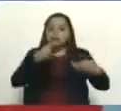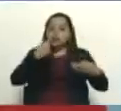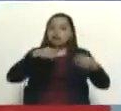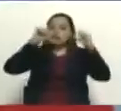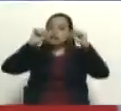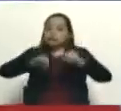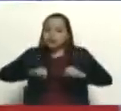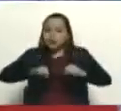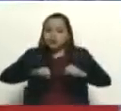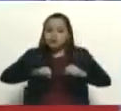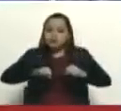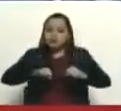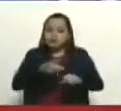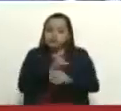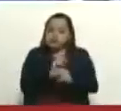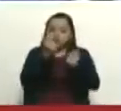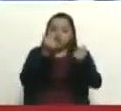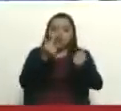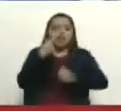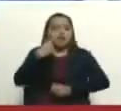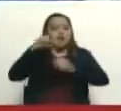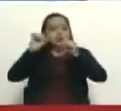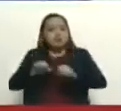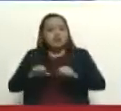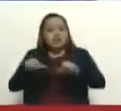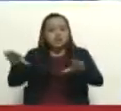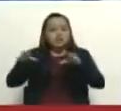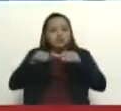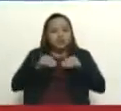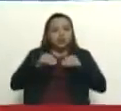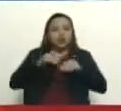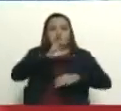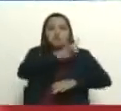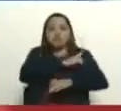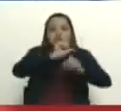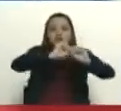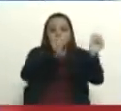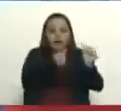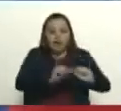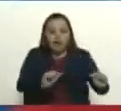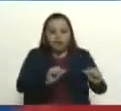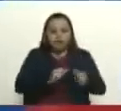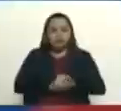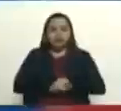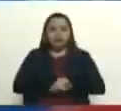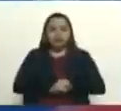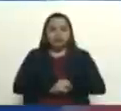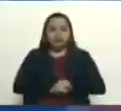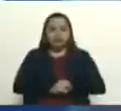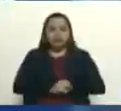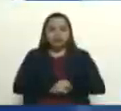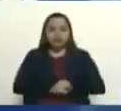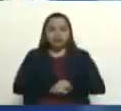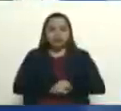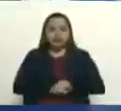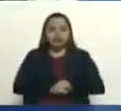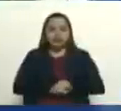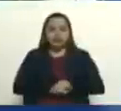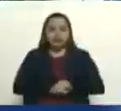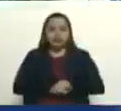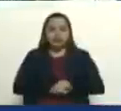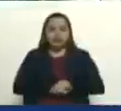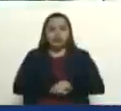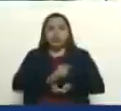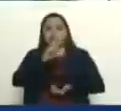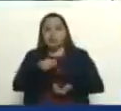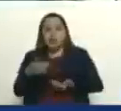Inmediatamente dijo sí, asumió la Universidad de las Artes como lo que era. Vino y fue alumna